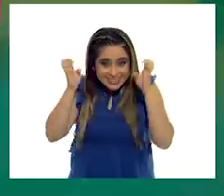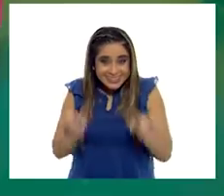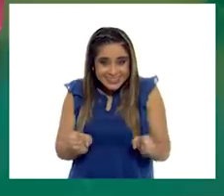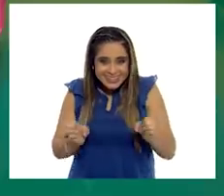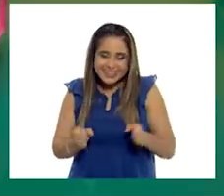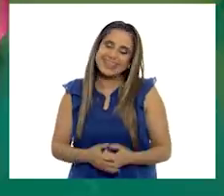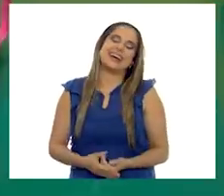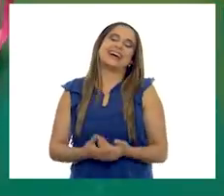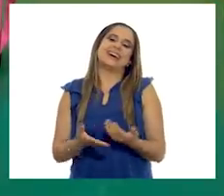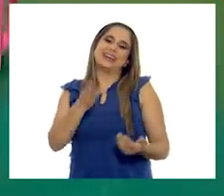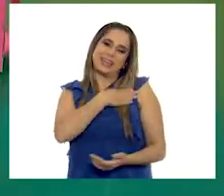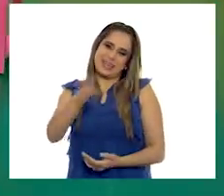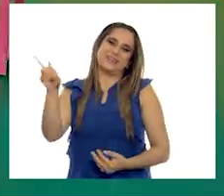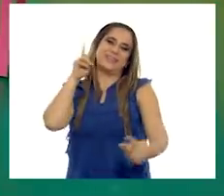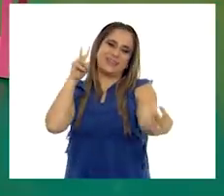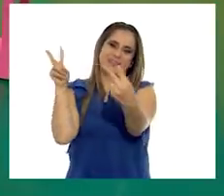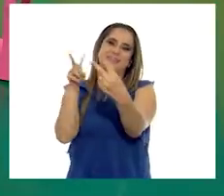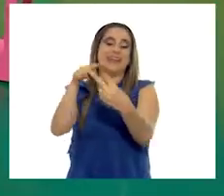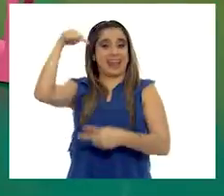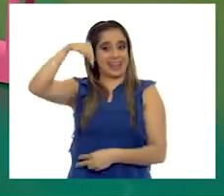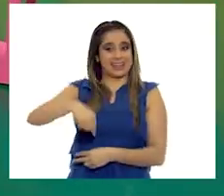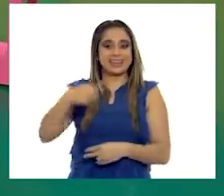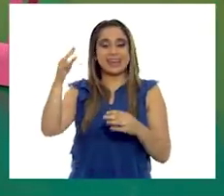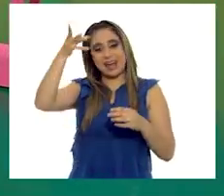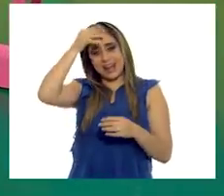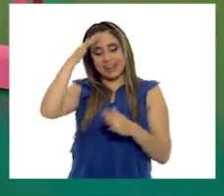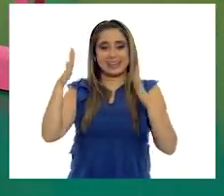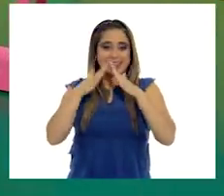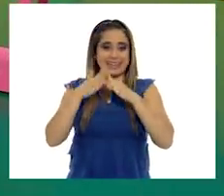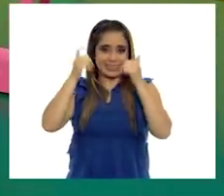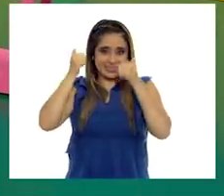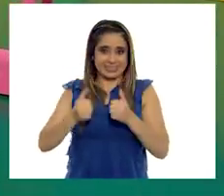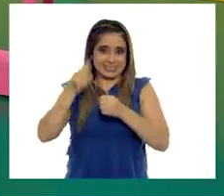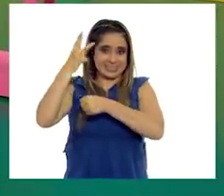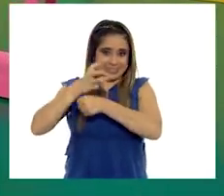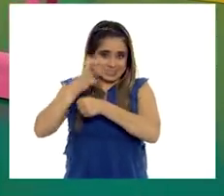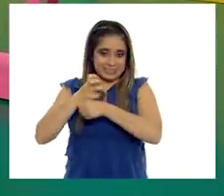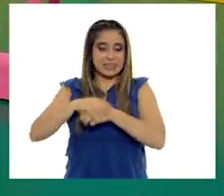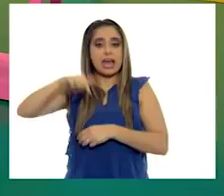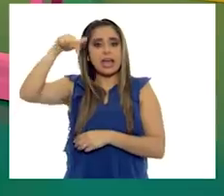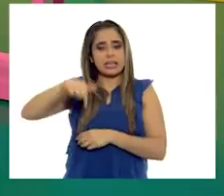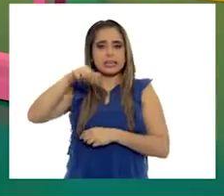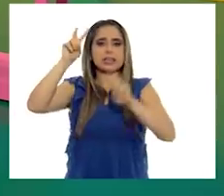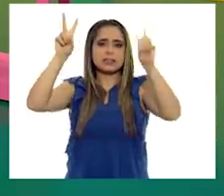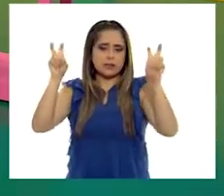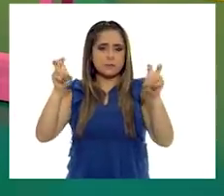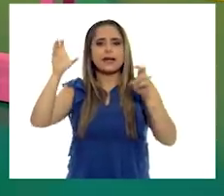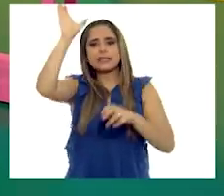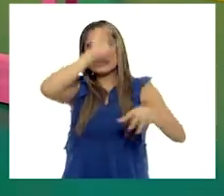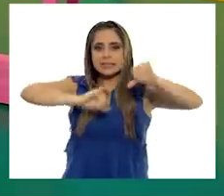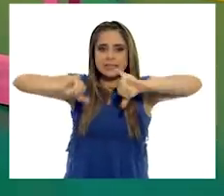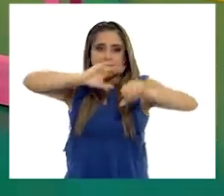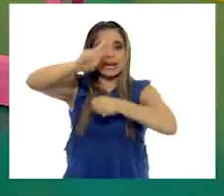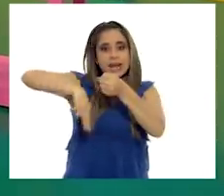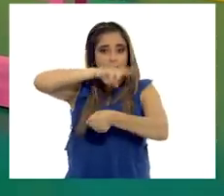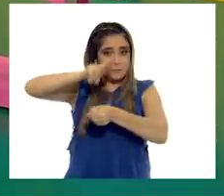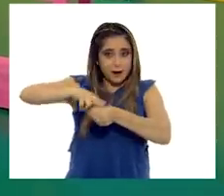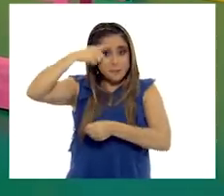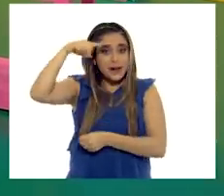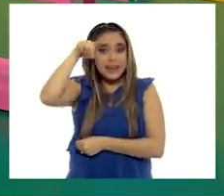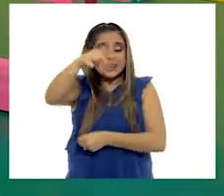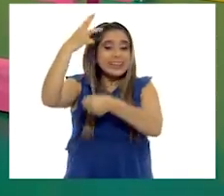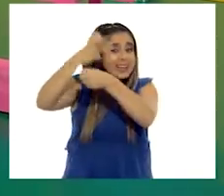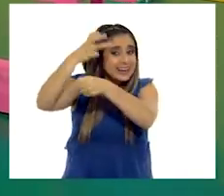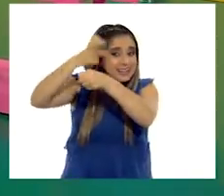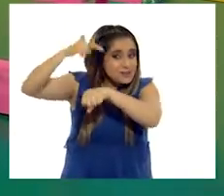están? Qué bueno que ya llegaron aquí a Aprende en Casa 3. El día de hoy, en la asignatura de Ciencias Naturales para tercer grado,